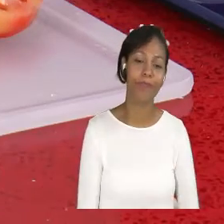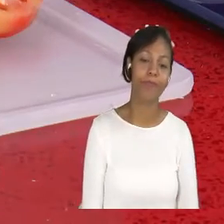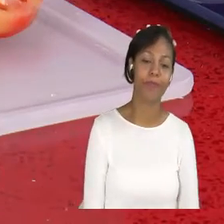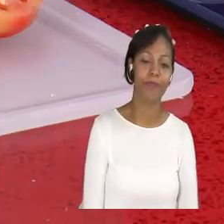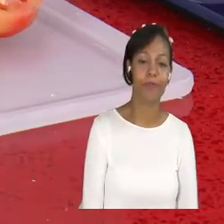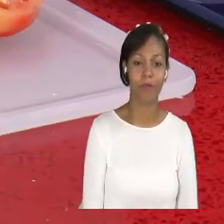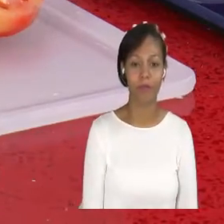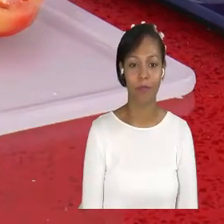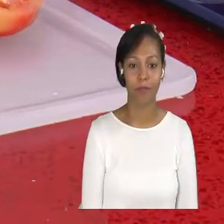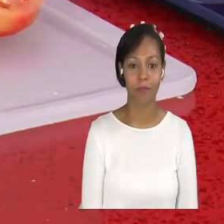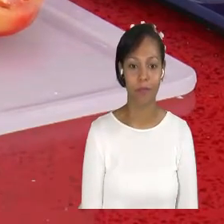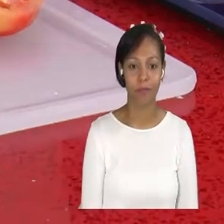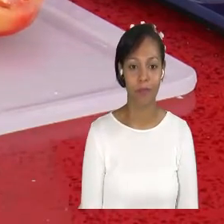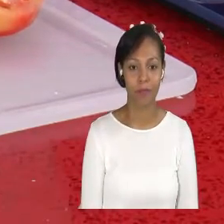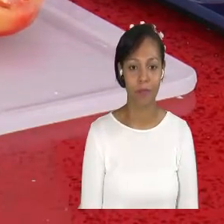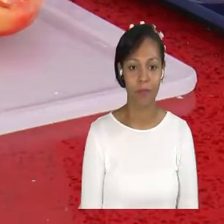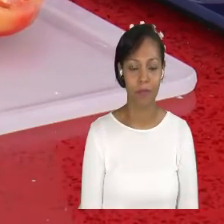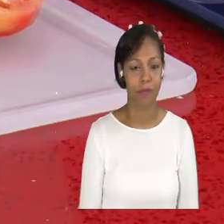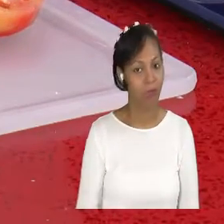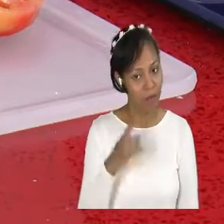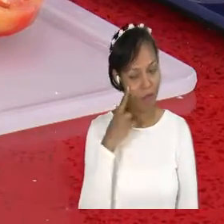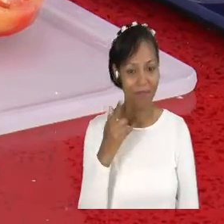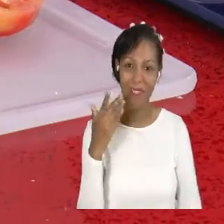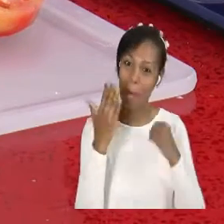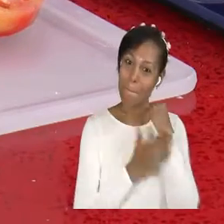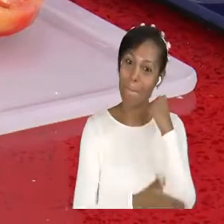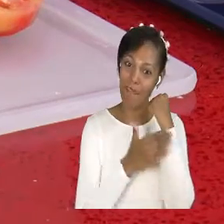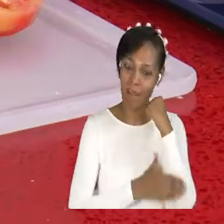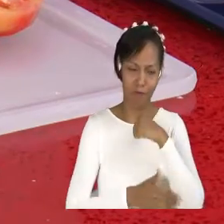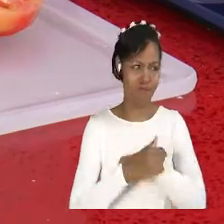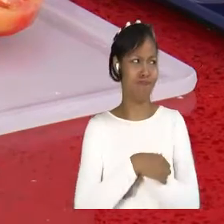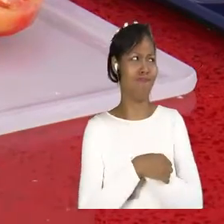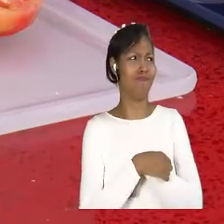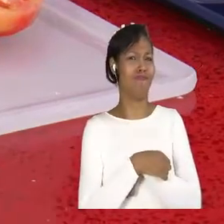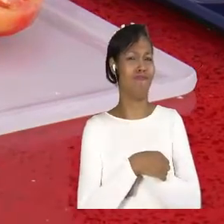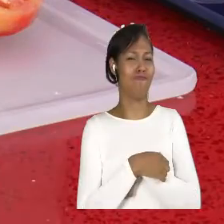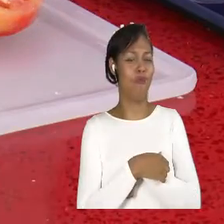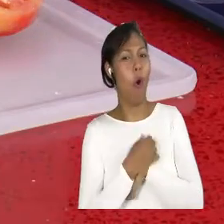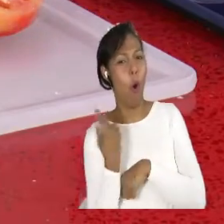forma diferente de comer la piña. Normalmente la piña en jugos, picadita, con